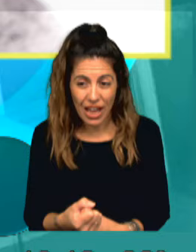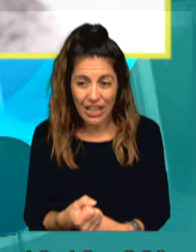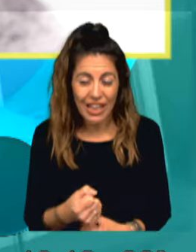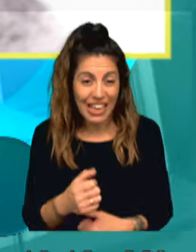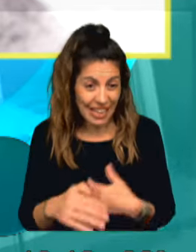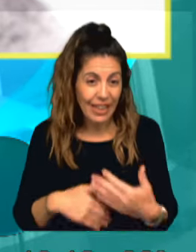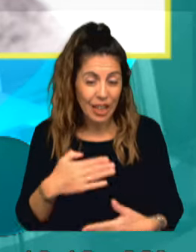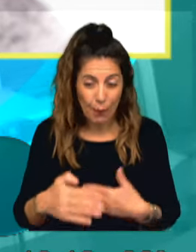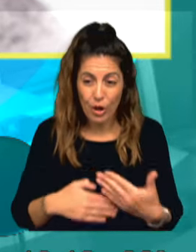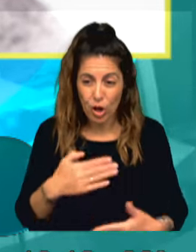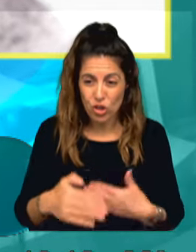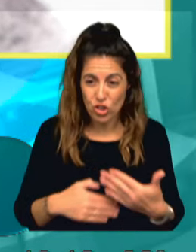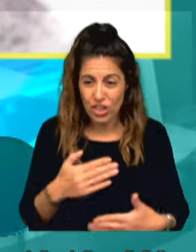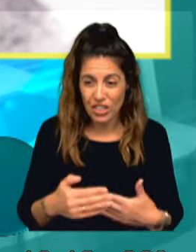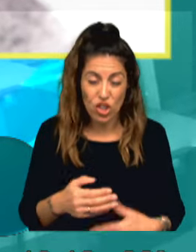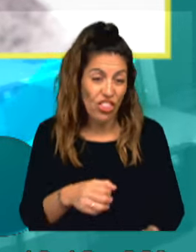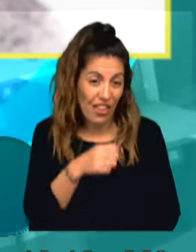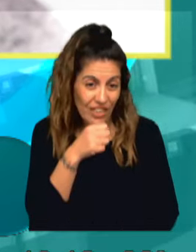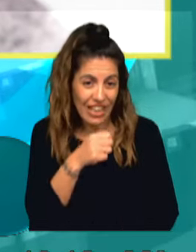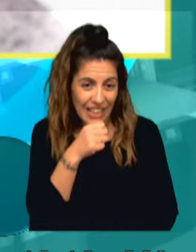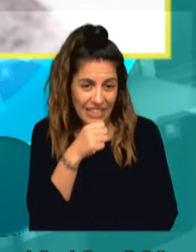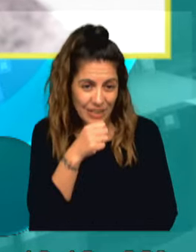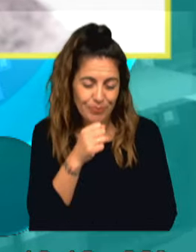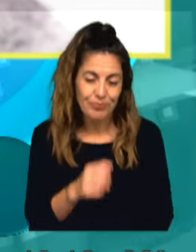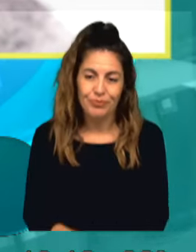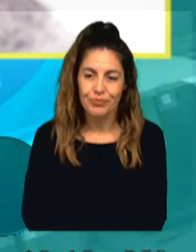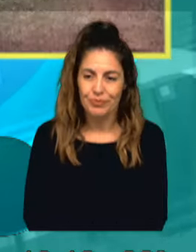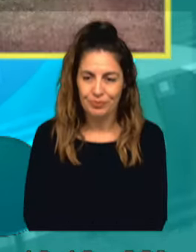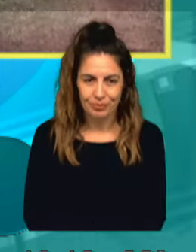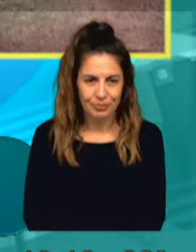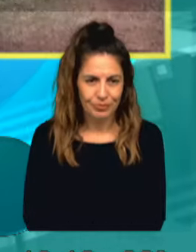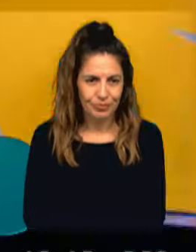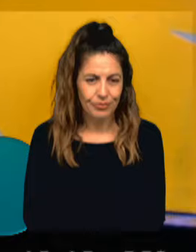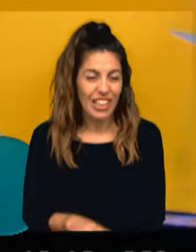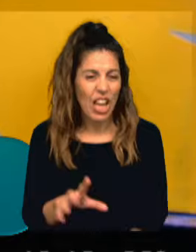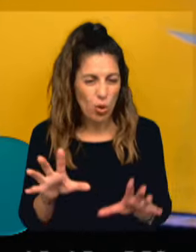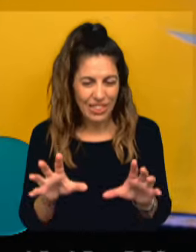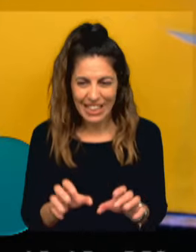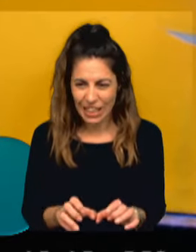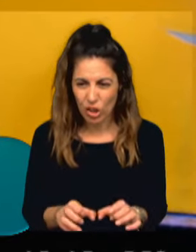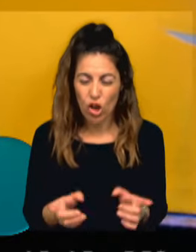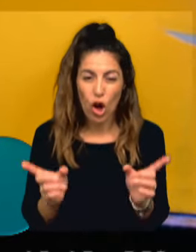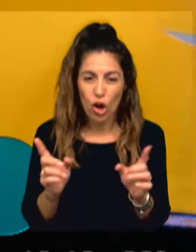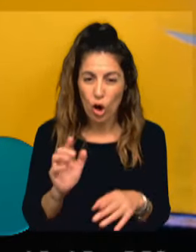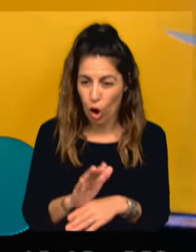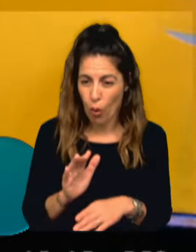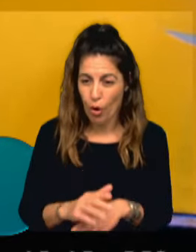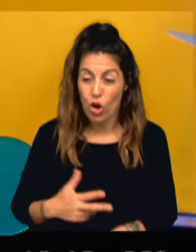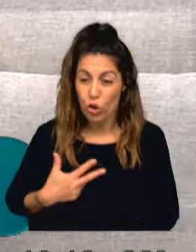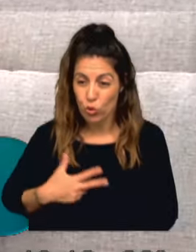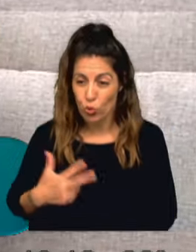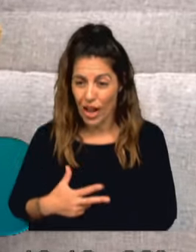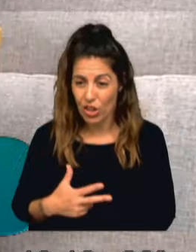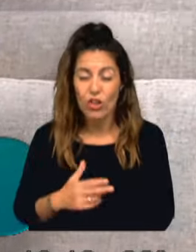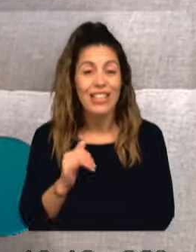este proceso de de vejez Si se quiere a ver pero hay un deterioro así como los humanos Bueno hay un